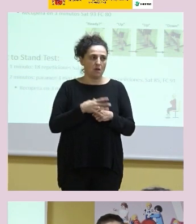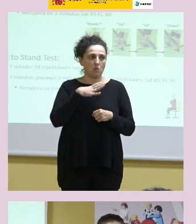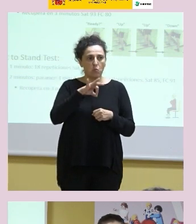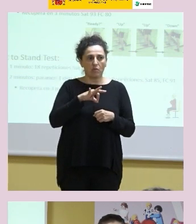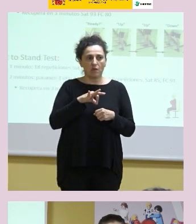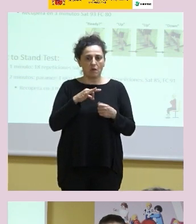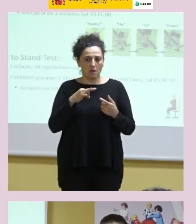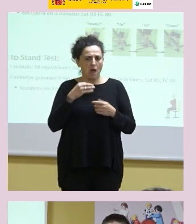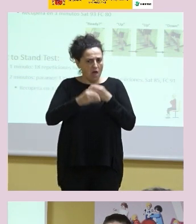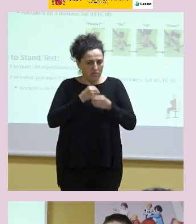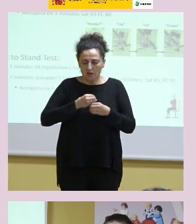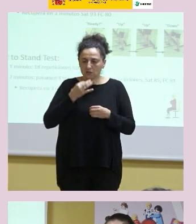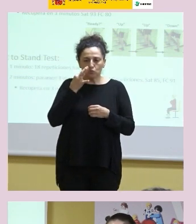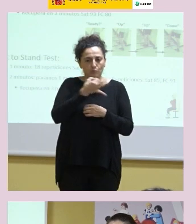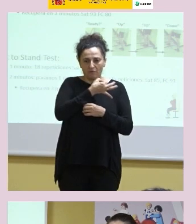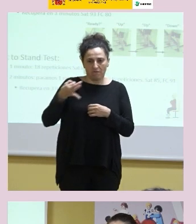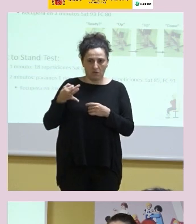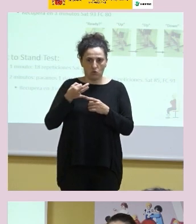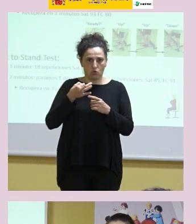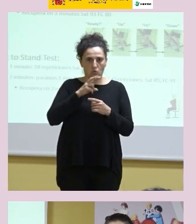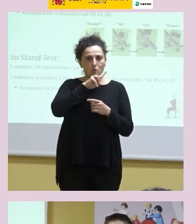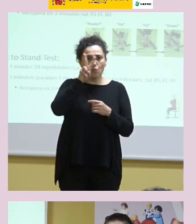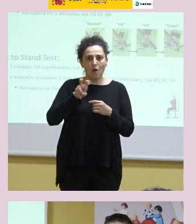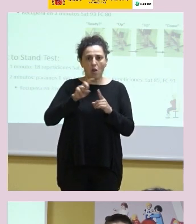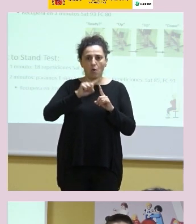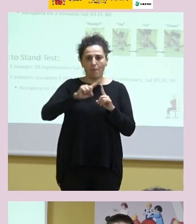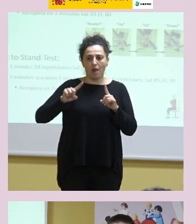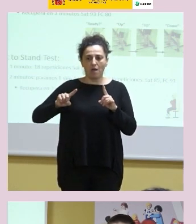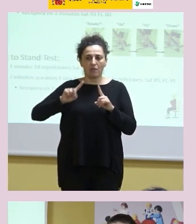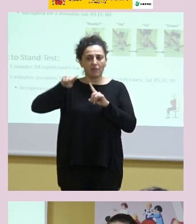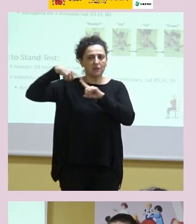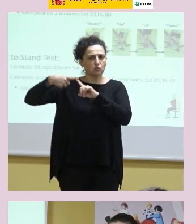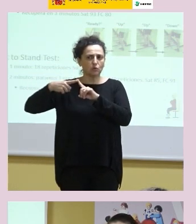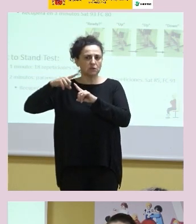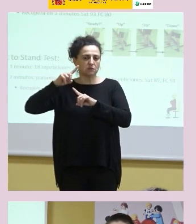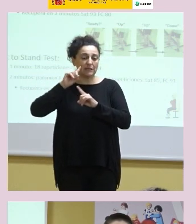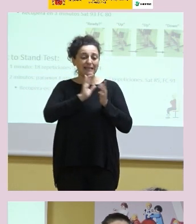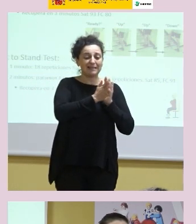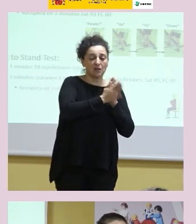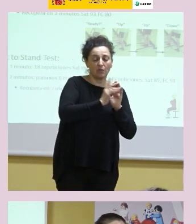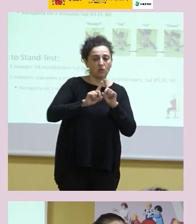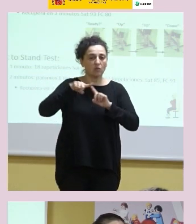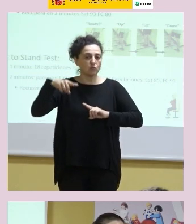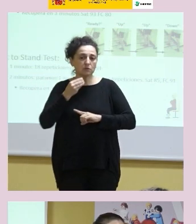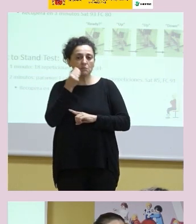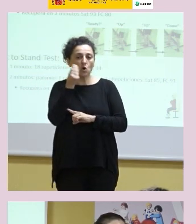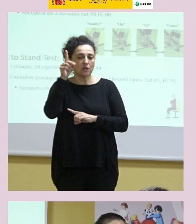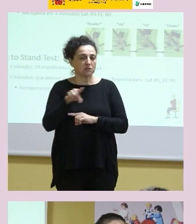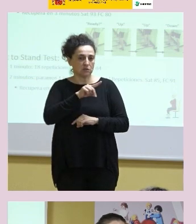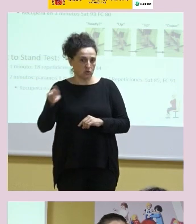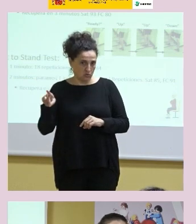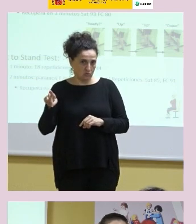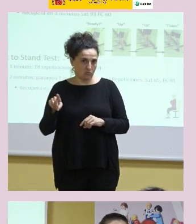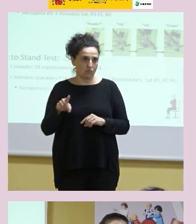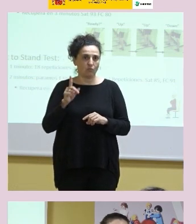para nosotros un muy buen indicador para realizar valoraciones posteriores de nuestra intervención y ver si hay mejora o no, porque nos